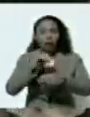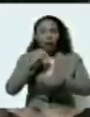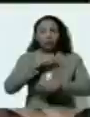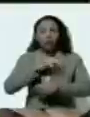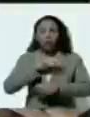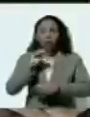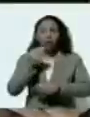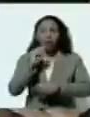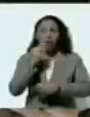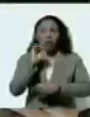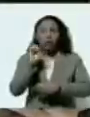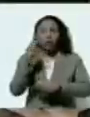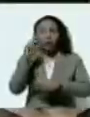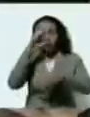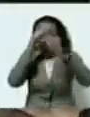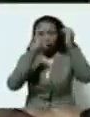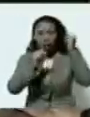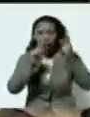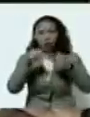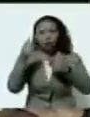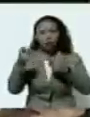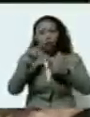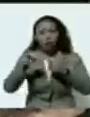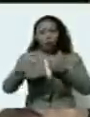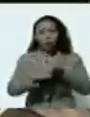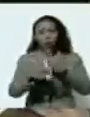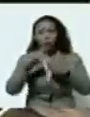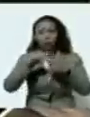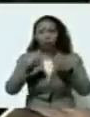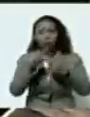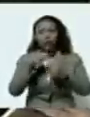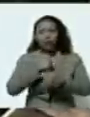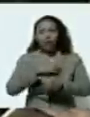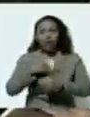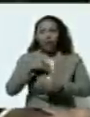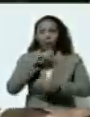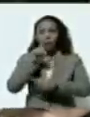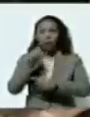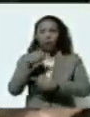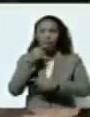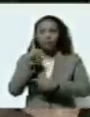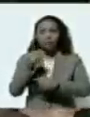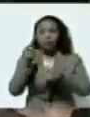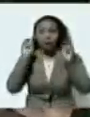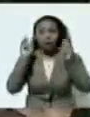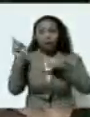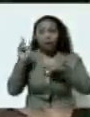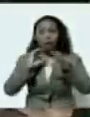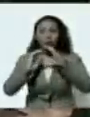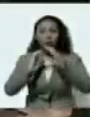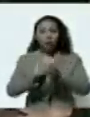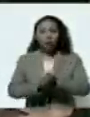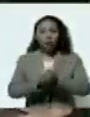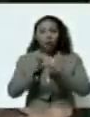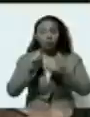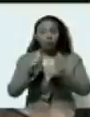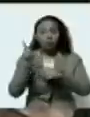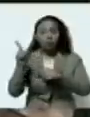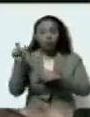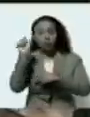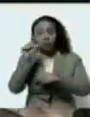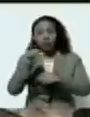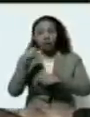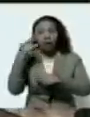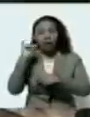de ser enlace entre el embajador Story y Juan Guaidó. Quisiera preguntarle si en el marco de estas conversaciones que arrancaron hace semanas